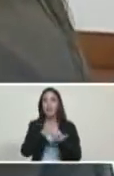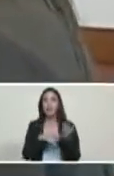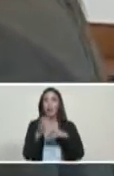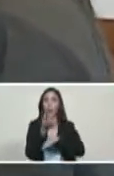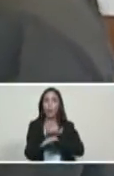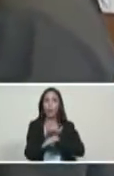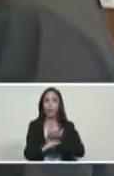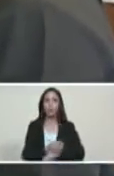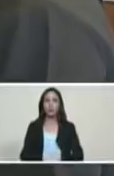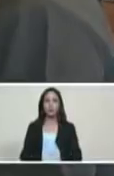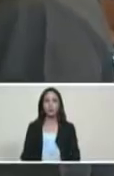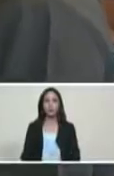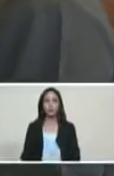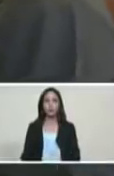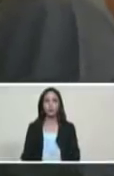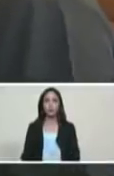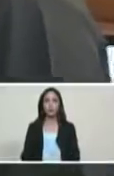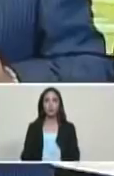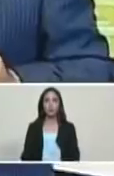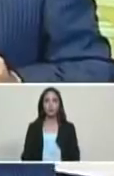Monagas.